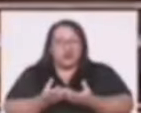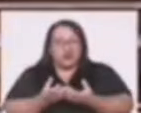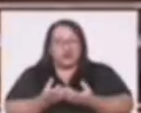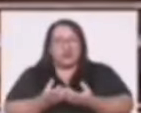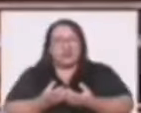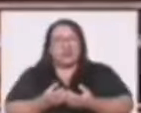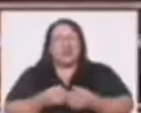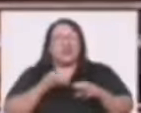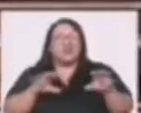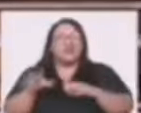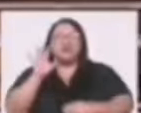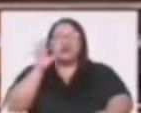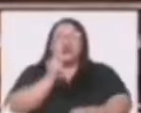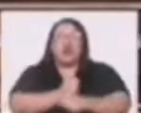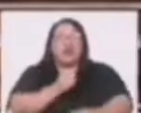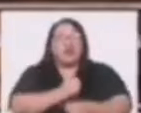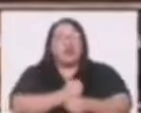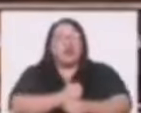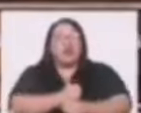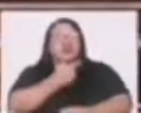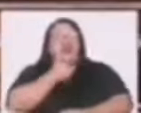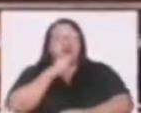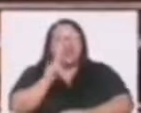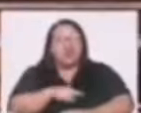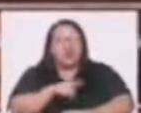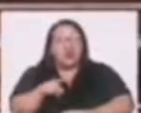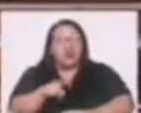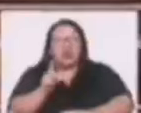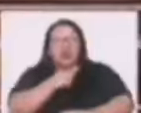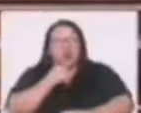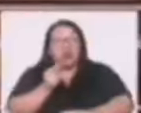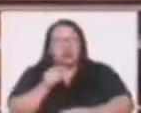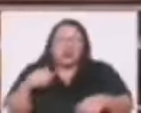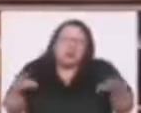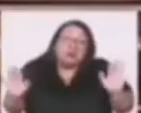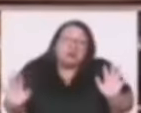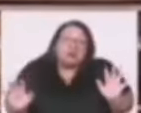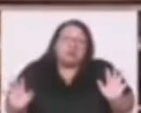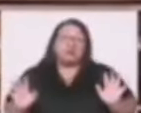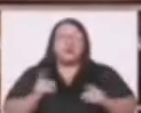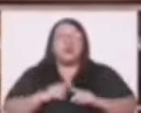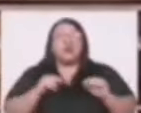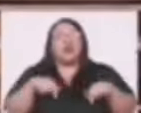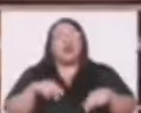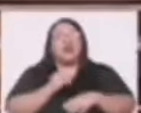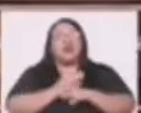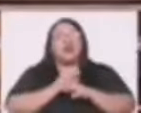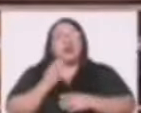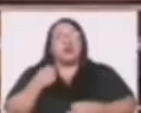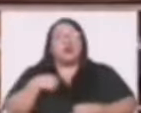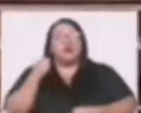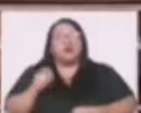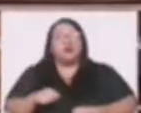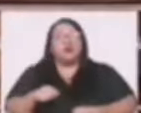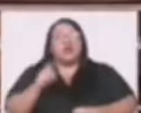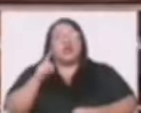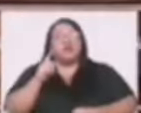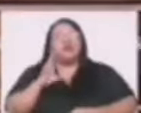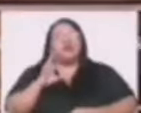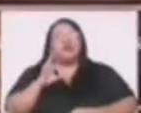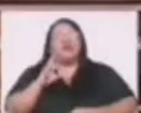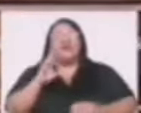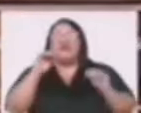Congreso está haciendo su labor. Le guste o no le guste, y creo que no le gusta lo de la JNJ, el sistema de justicia es